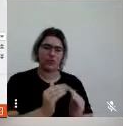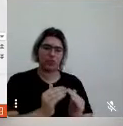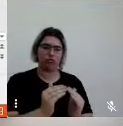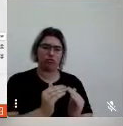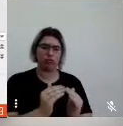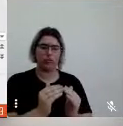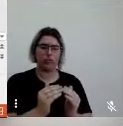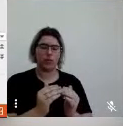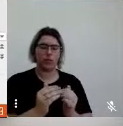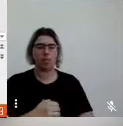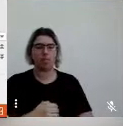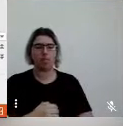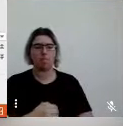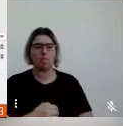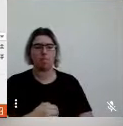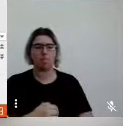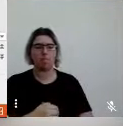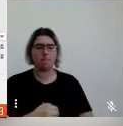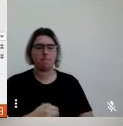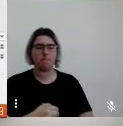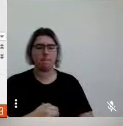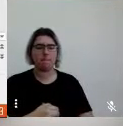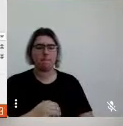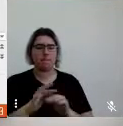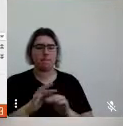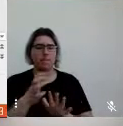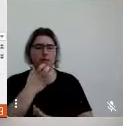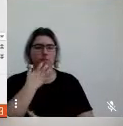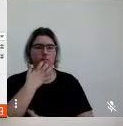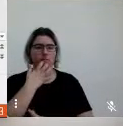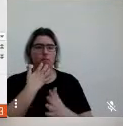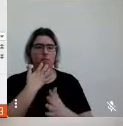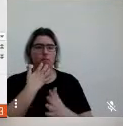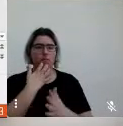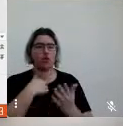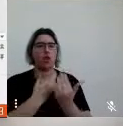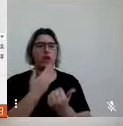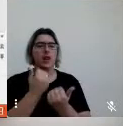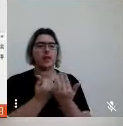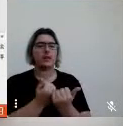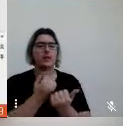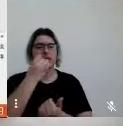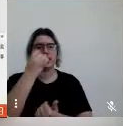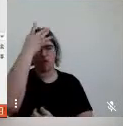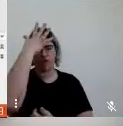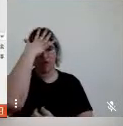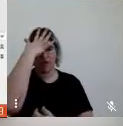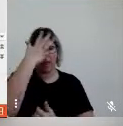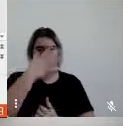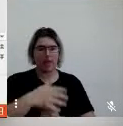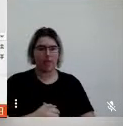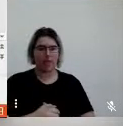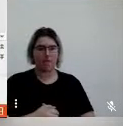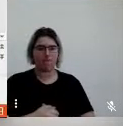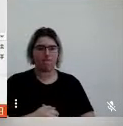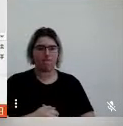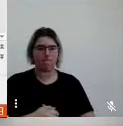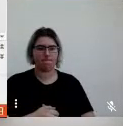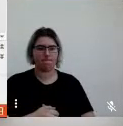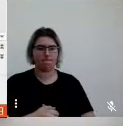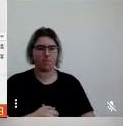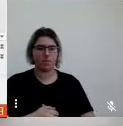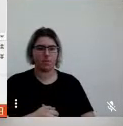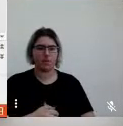yo tomo leche de oveja, vale, perfecto. que Leche tiene de... más Sí, calcio y